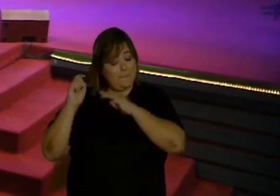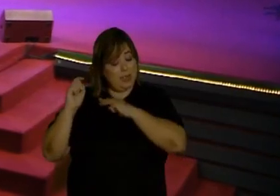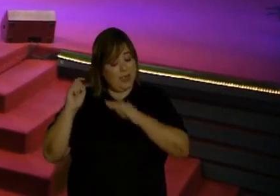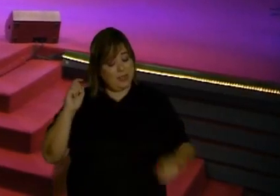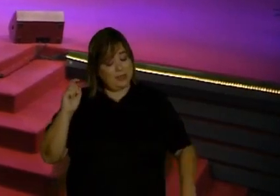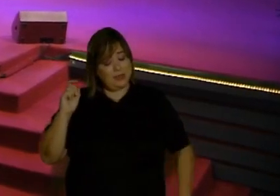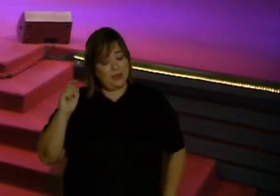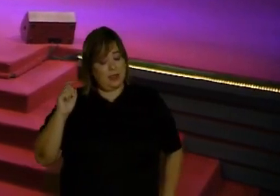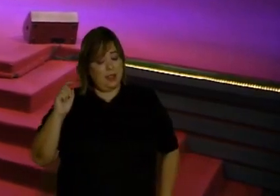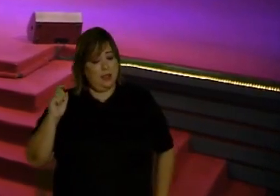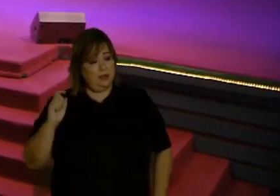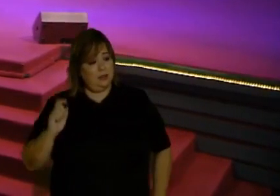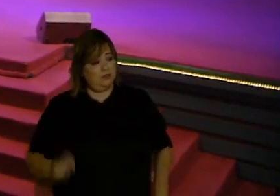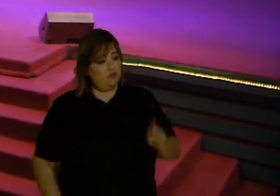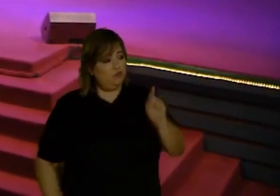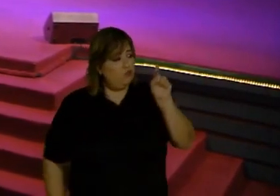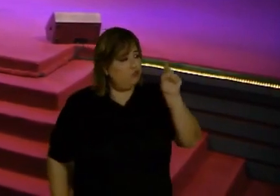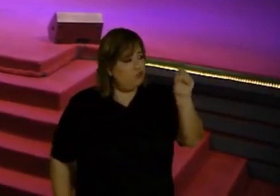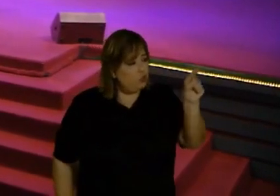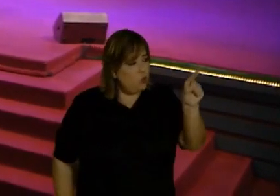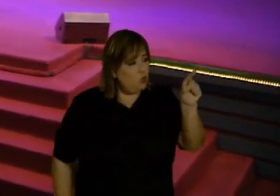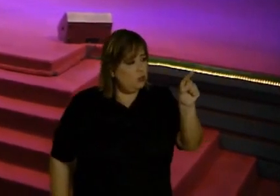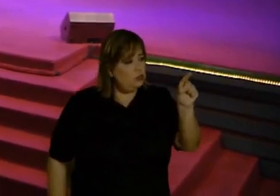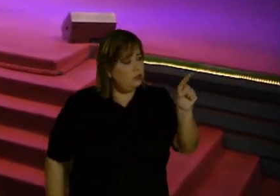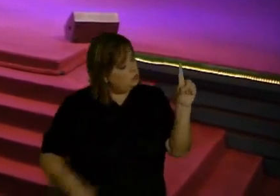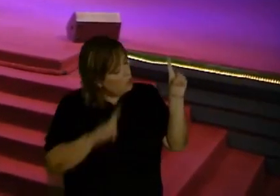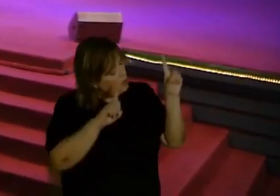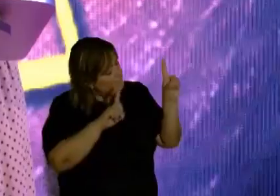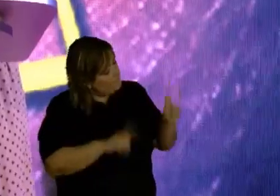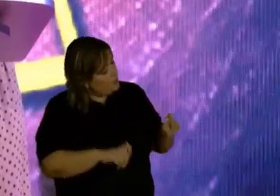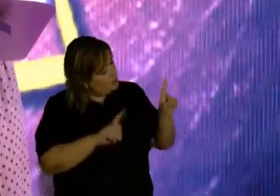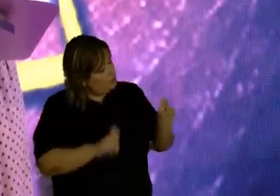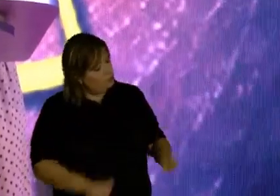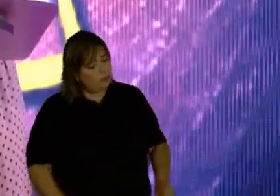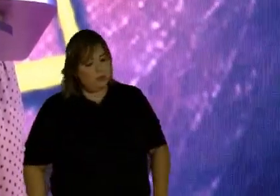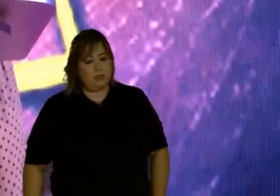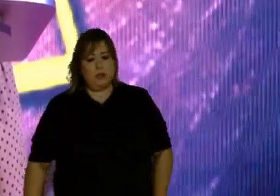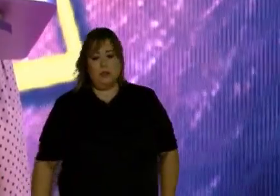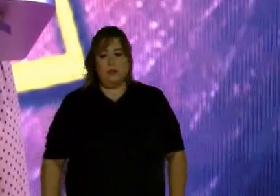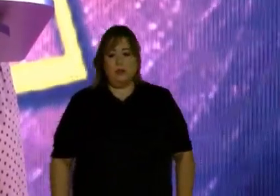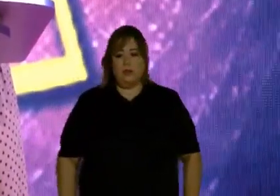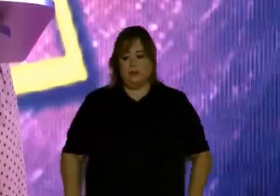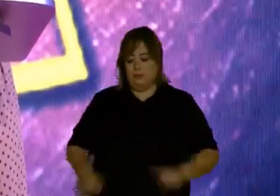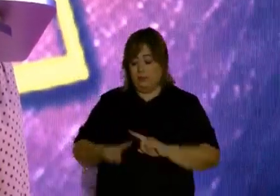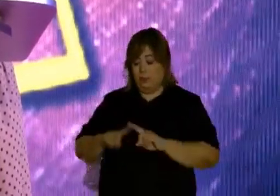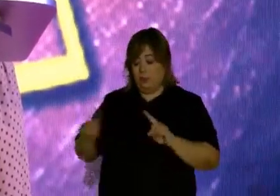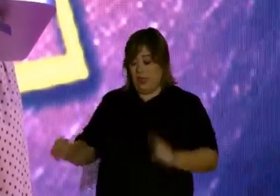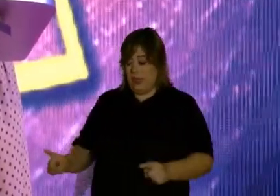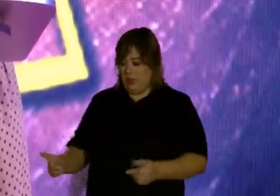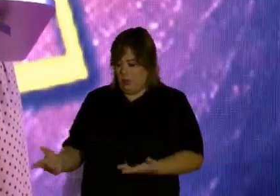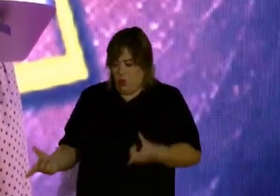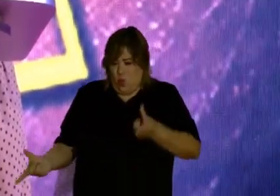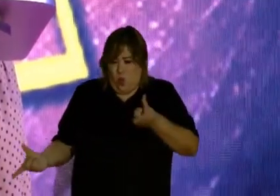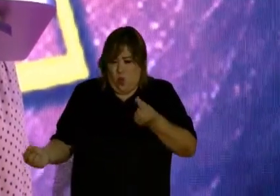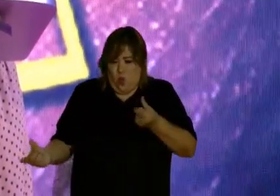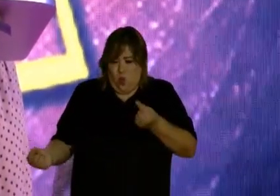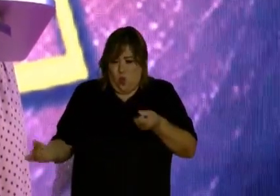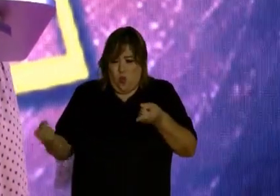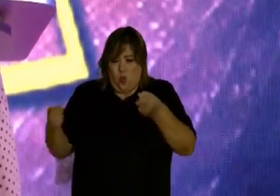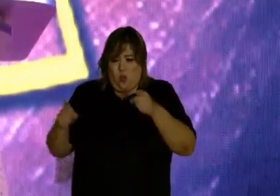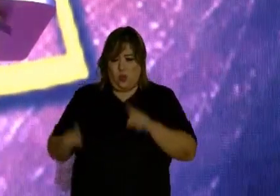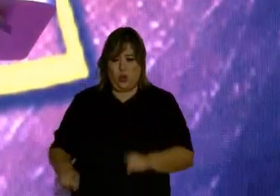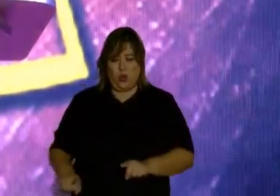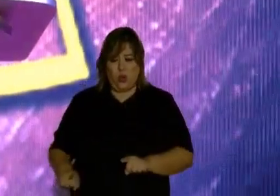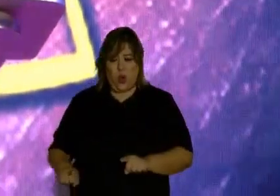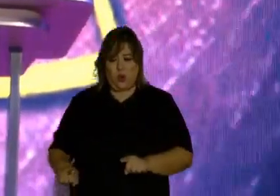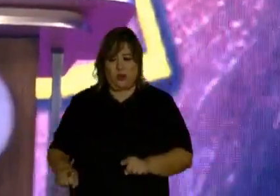tú el Mesías, el que había de venir, pero ven acá, tú no fuiste el que dijiste que yo era el Cordero de Dios que quitaba el pecado del mundo.